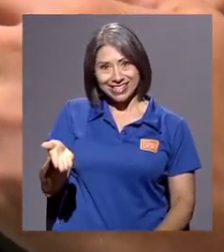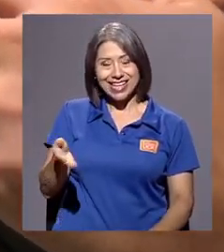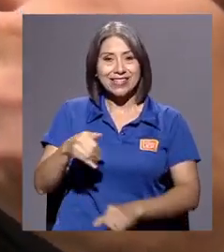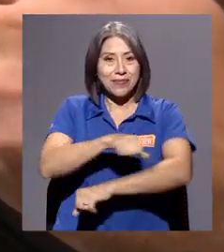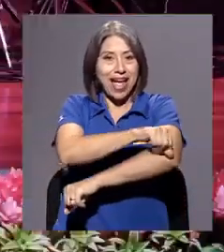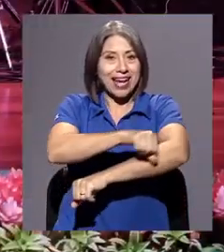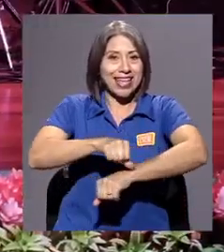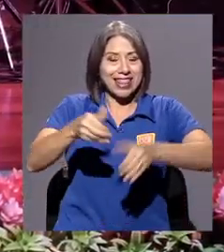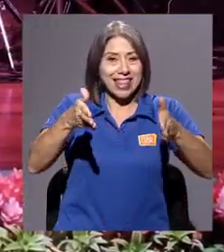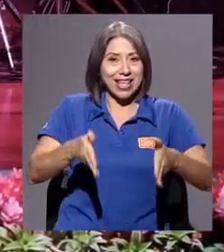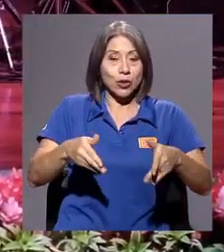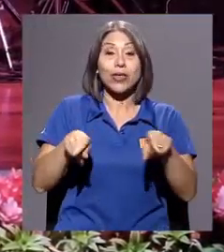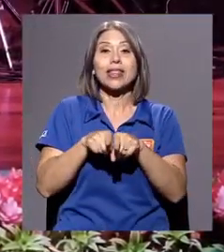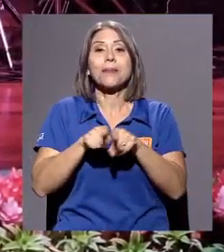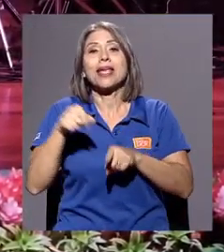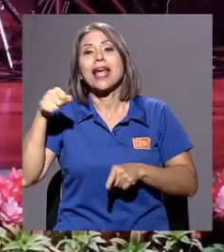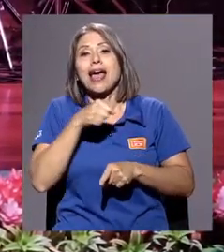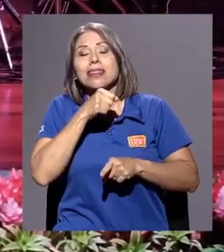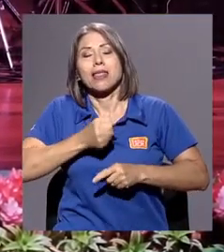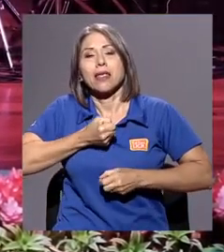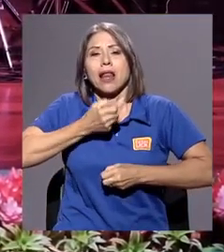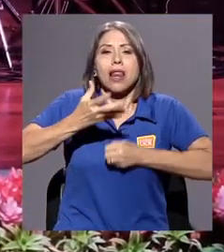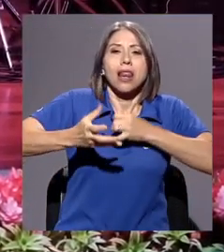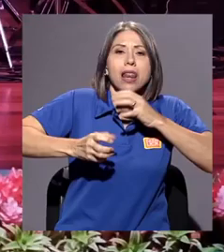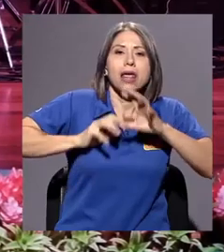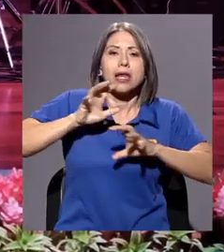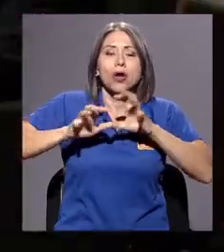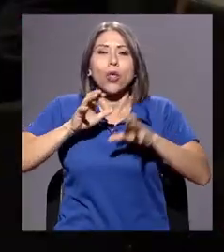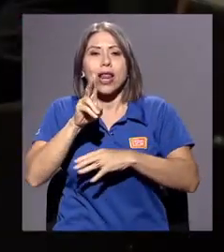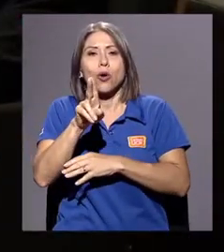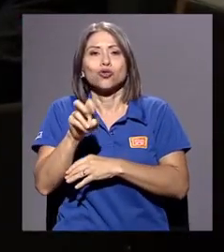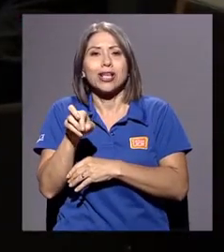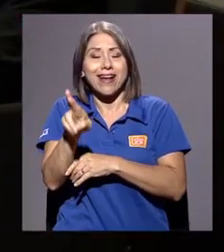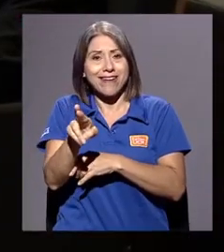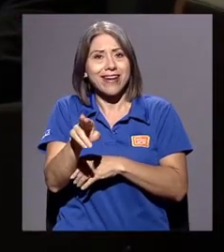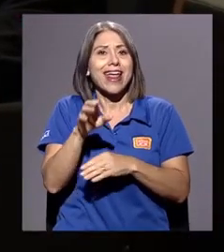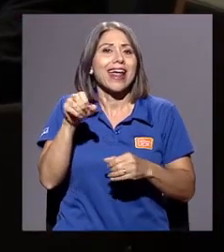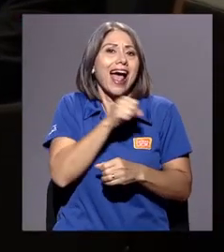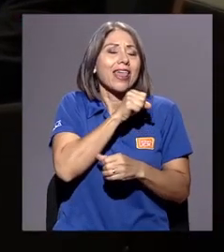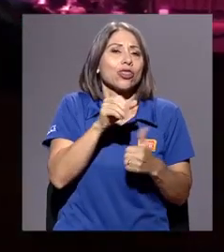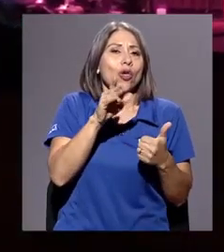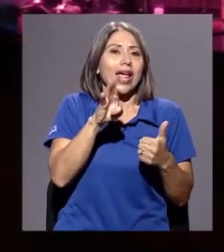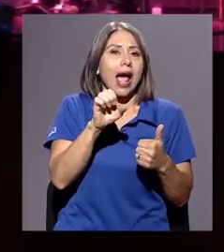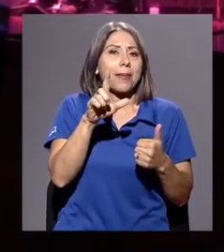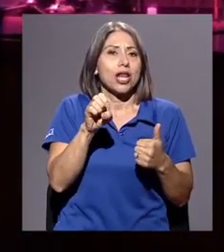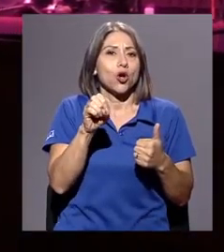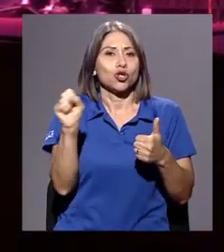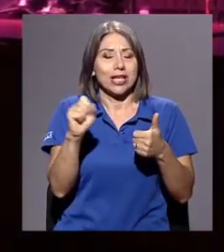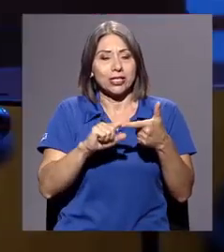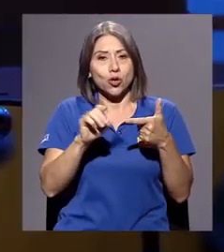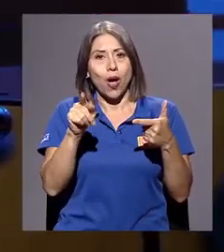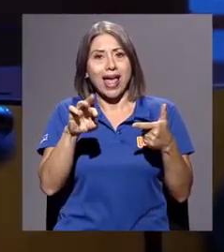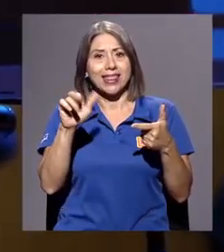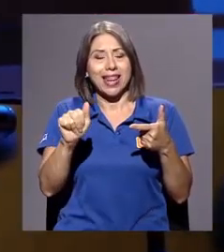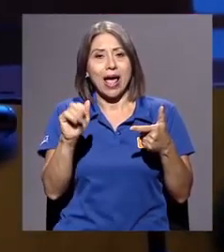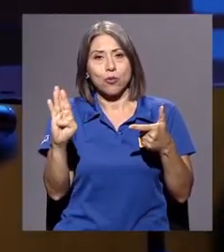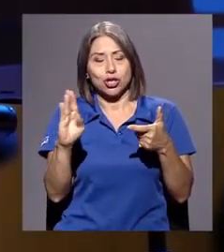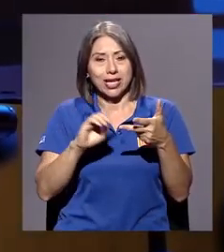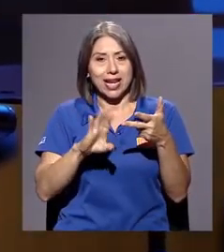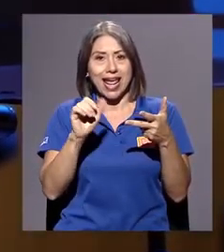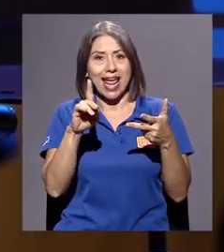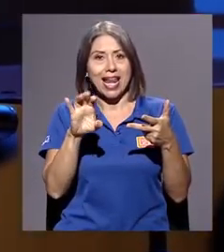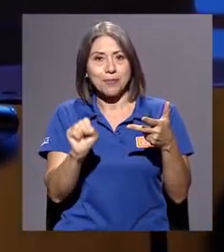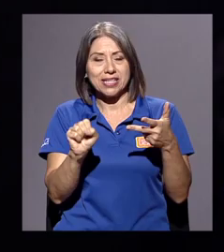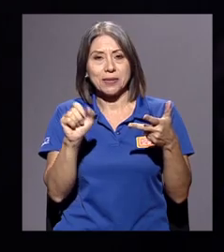Iglesias, arquitecto y cantante lírico de la UCR, interpretó canciones de Camilo Sesto, Andrea Bocelli, de